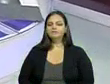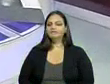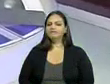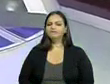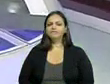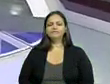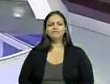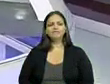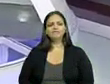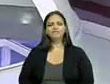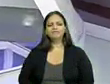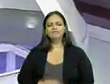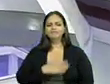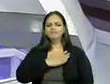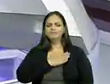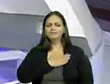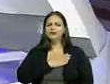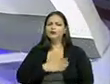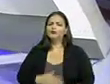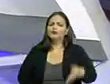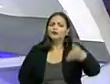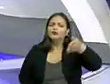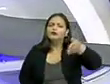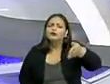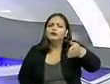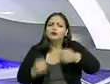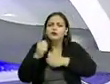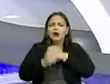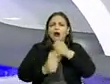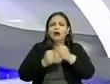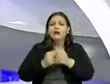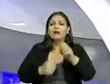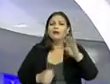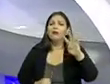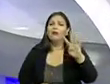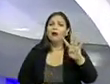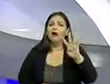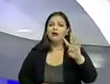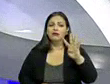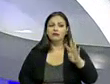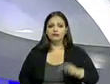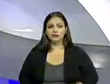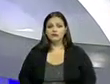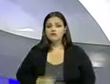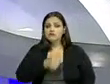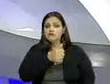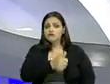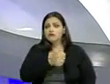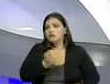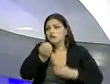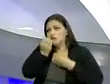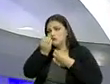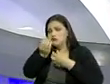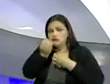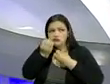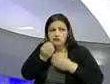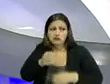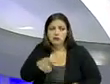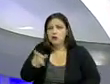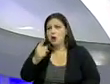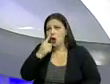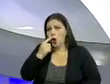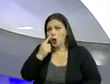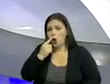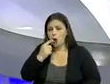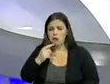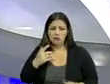Lamentable situación, figúrate tú, una menor de apenas 4 años de edad que según la versión que la niña habría dado a su mamá,